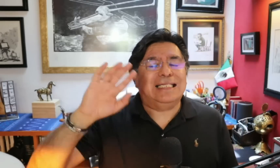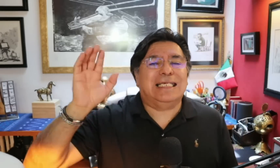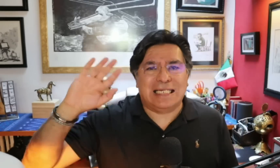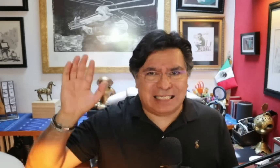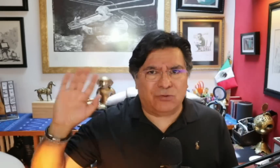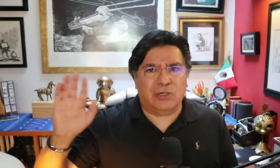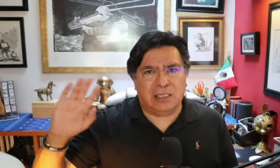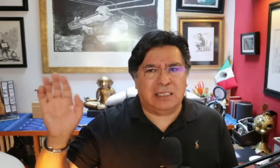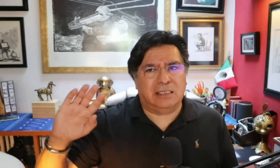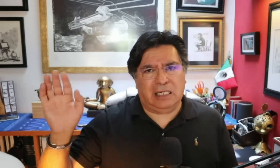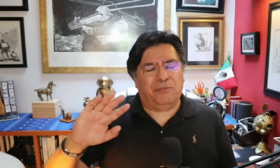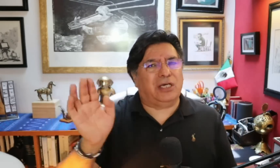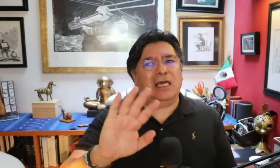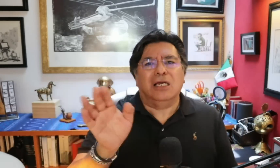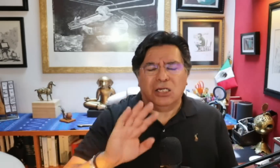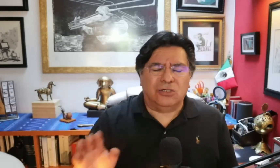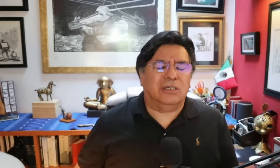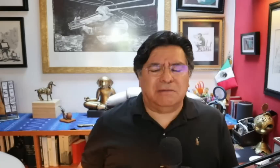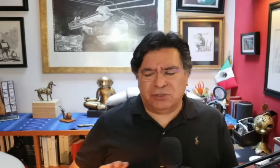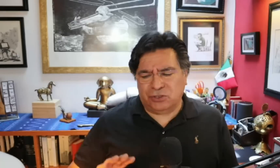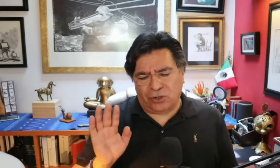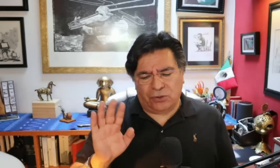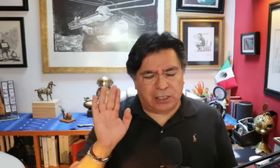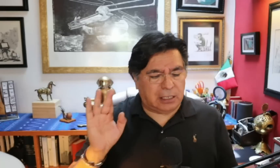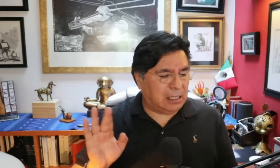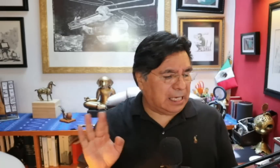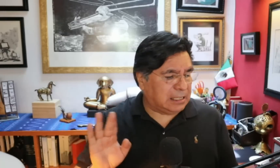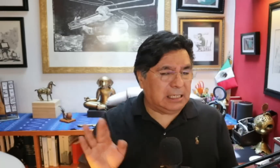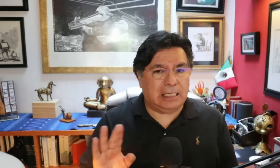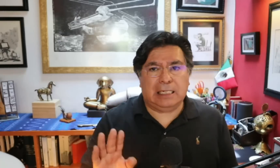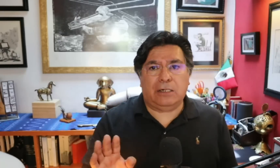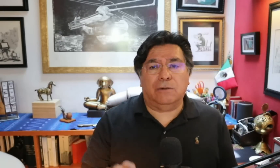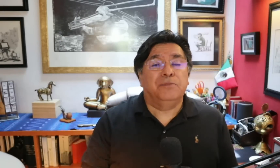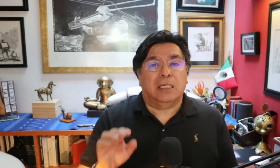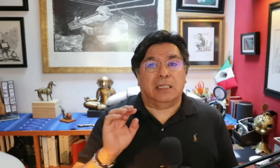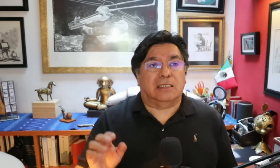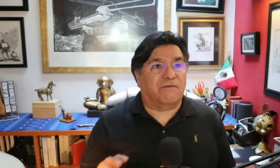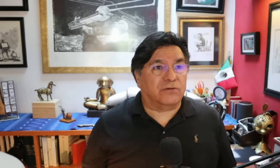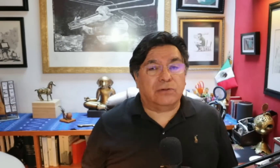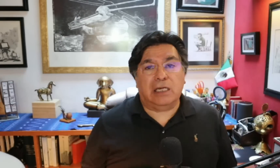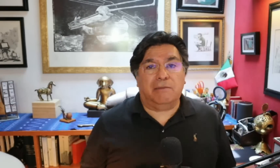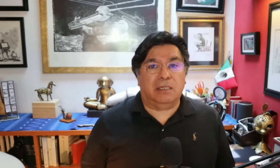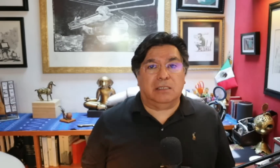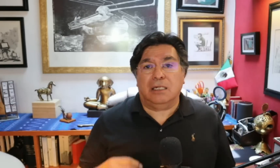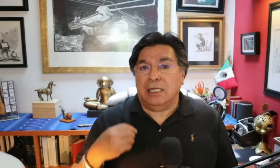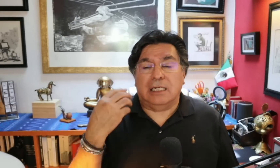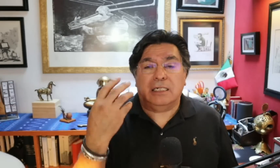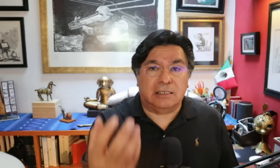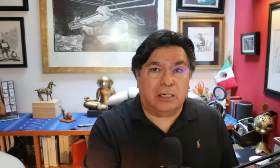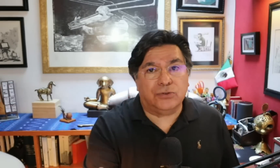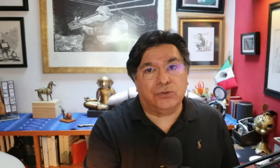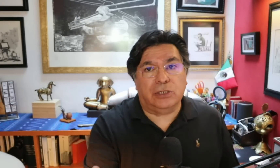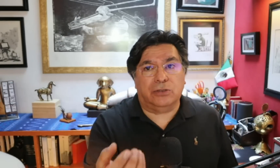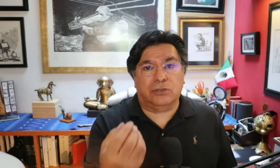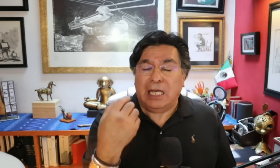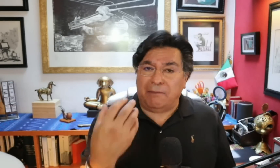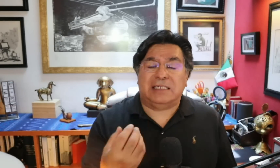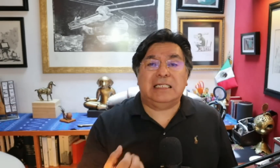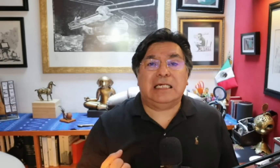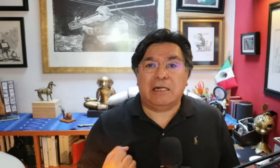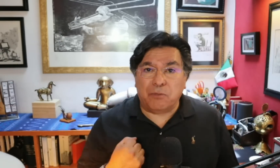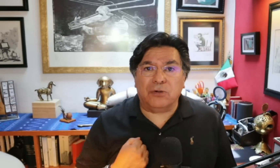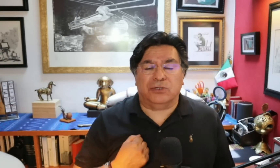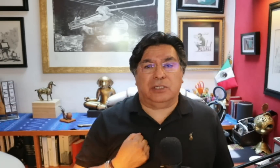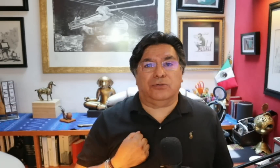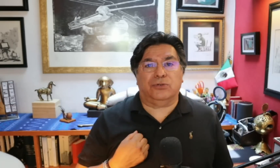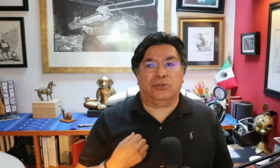programa antiestadounidense, porque yo creo que hay que tener en claro que desafortunadamente en Estados Unidos, a